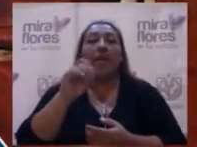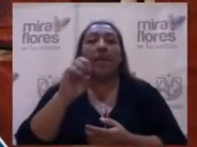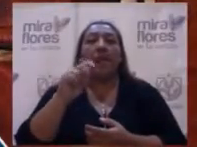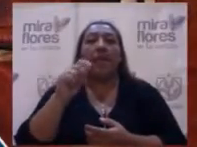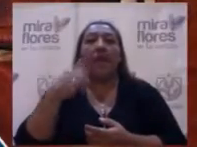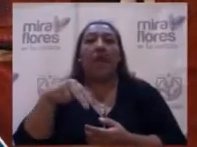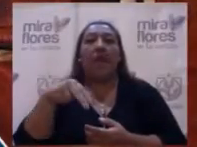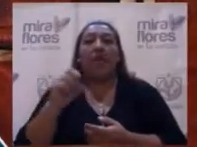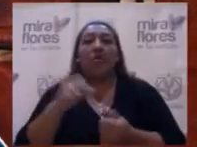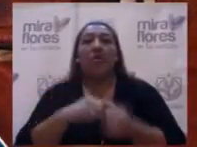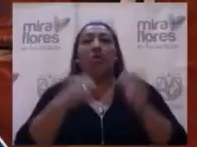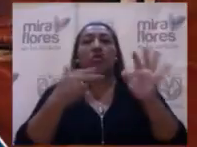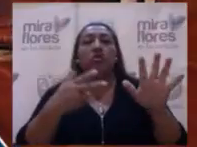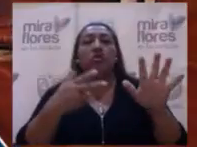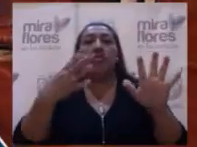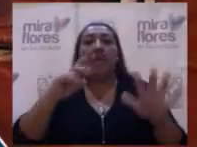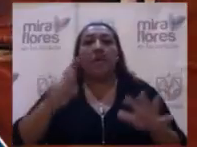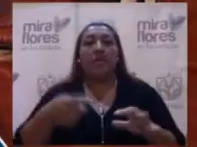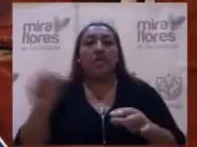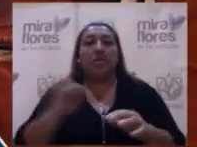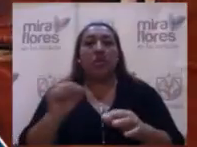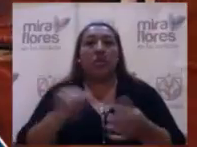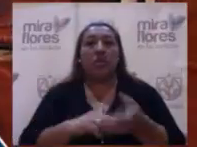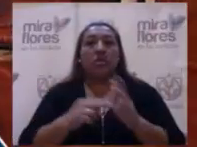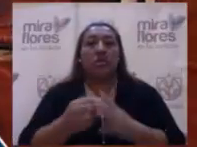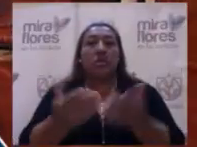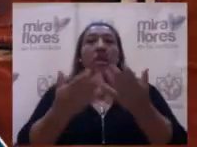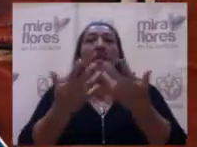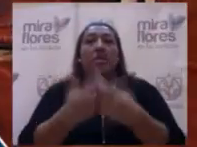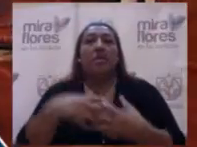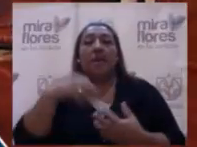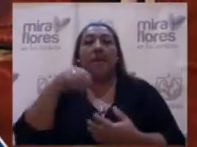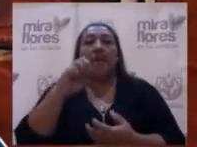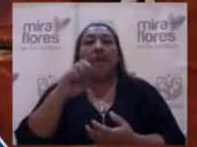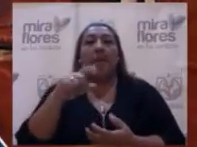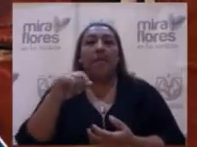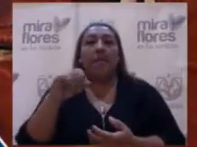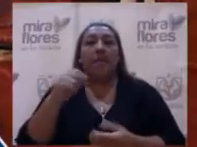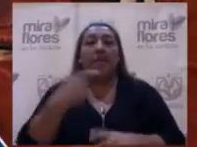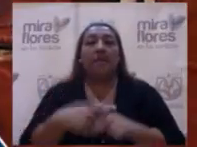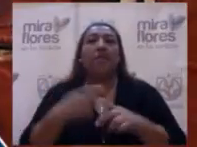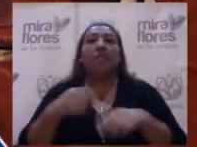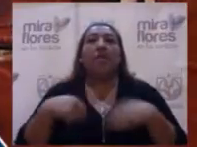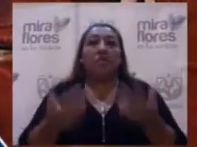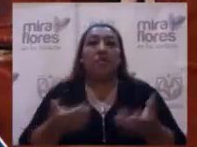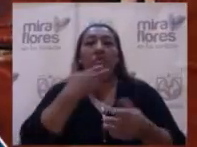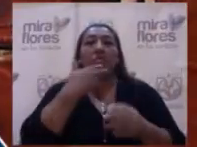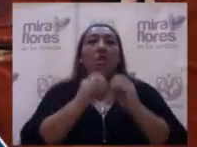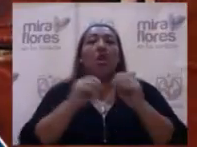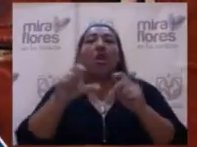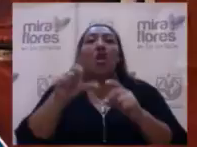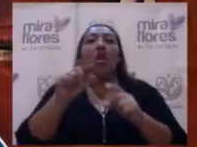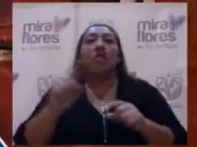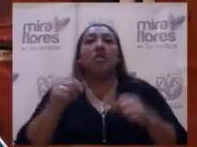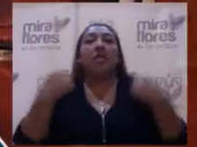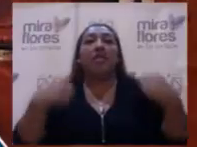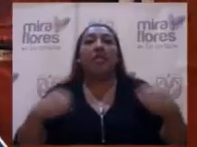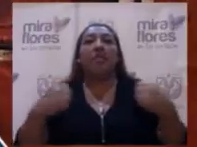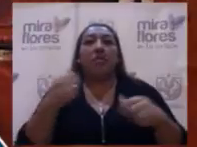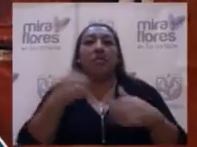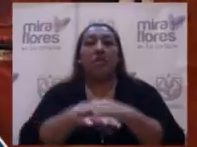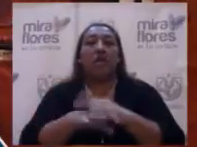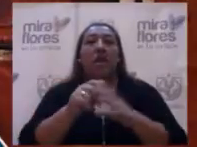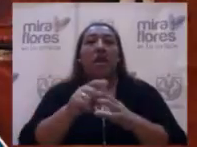valorizado en 89.000 soles, ofrecido por la empresa Membel a ser empleada en las mejoras de las losas deportivas ubicadas en el distrito